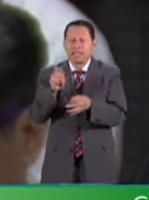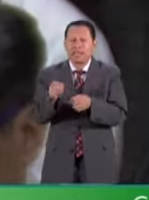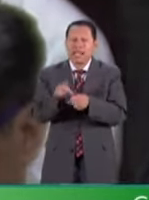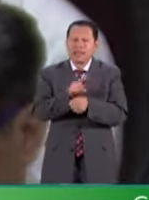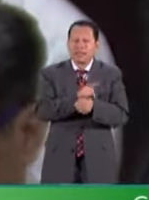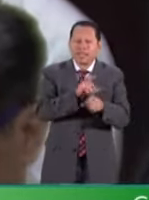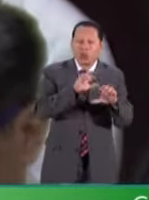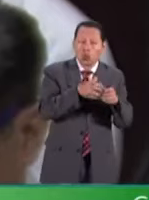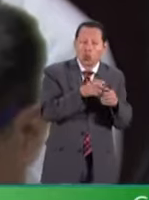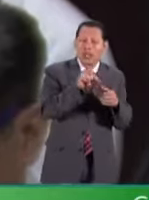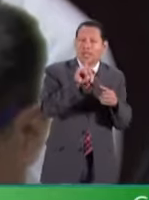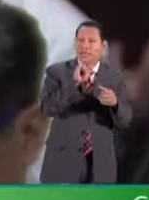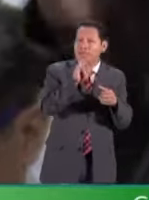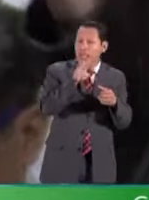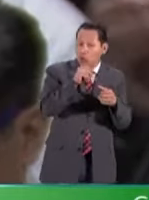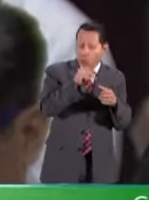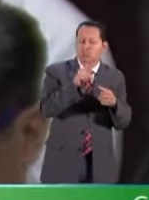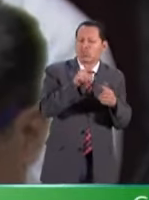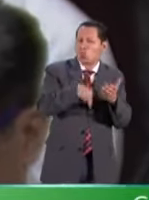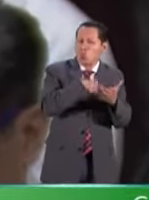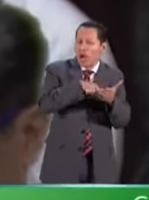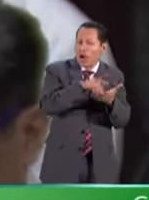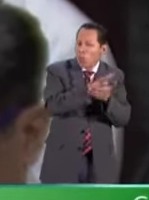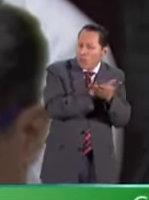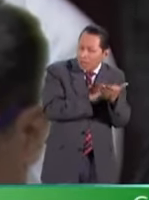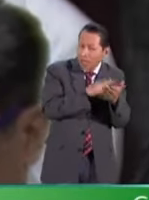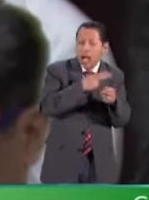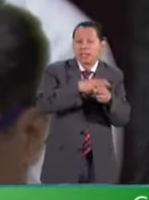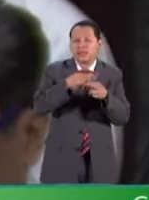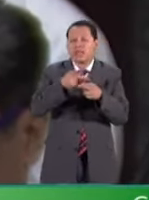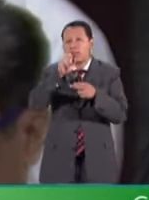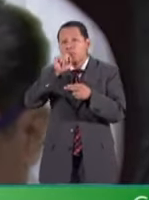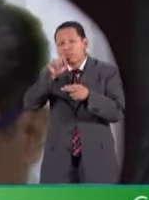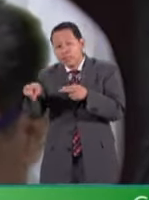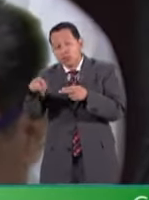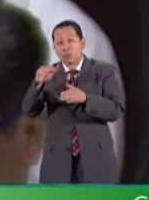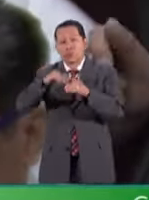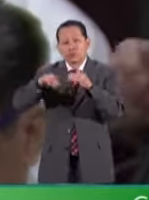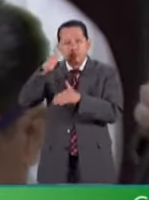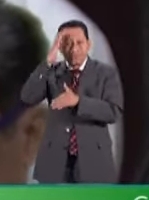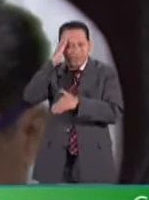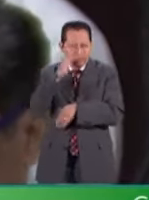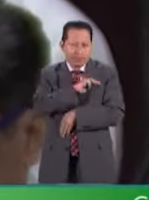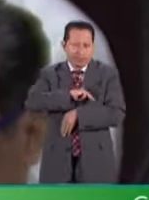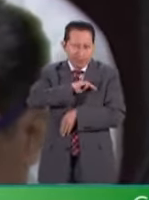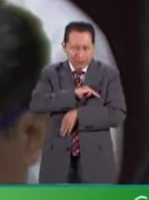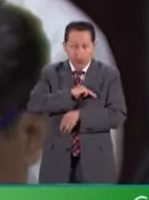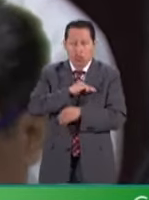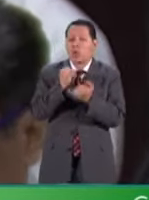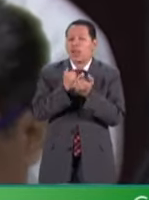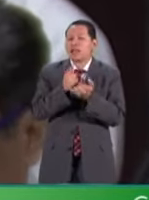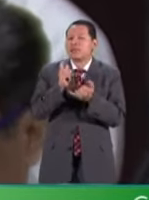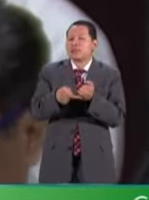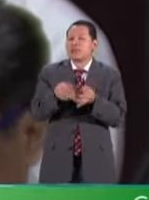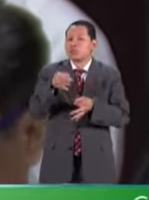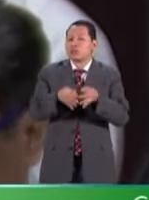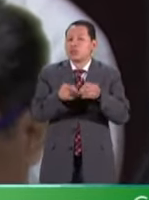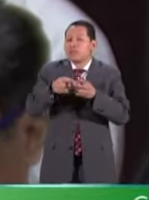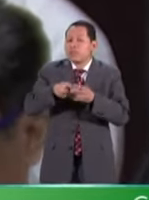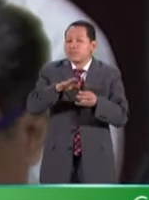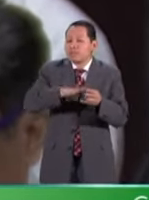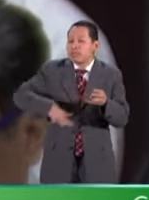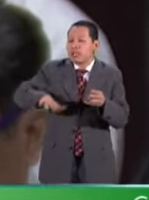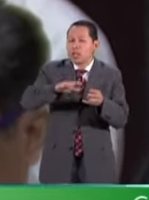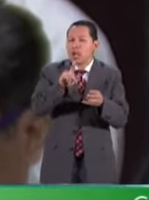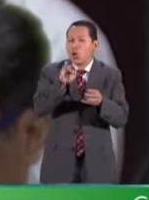distrito en las zonas más Humildes hasta la labor que realizan los magistrados y ministros la justicia inicia desde lo local por